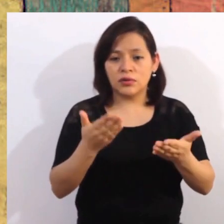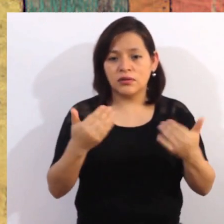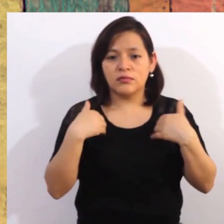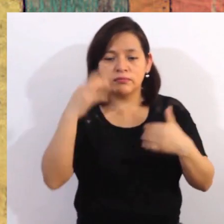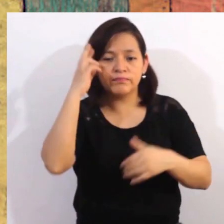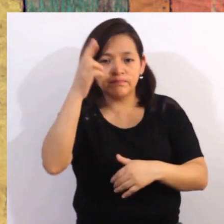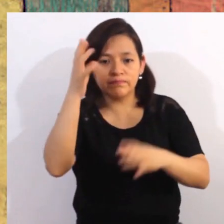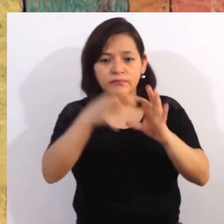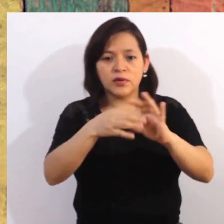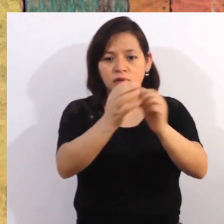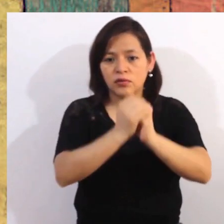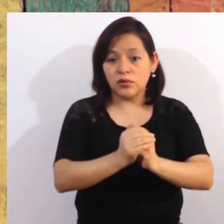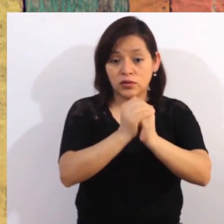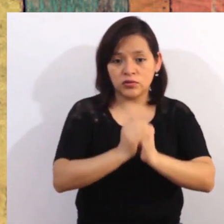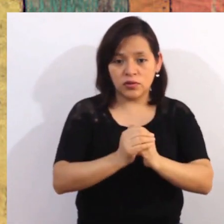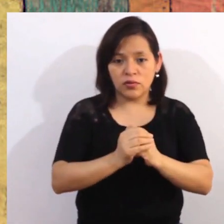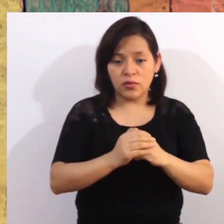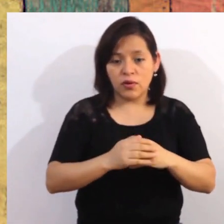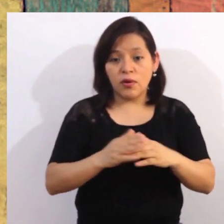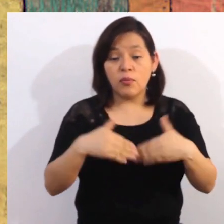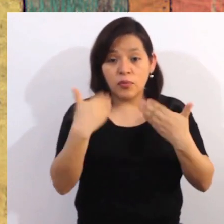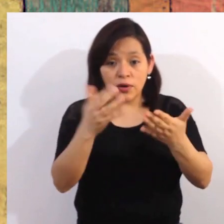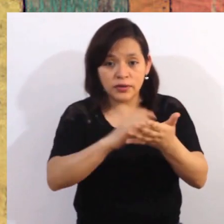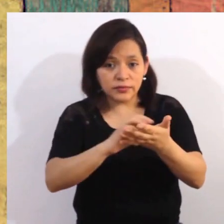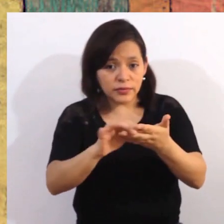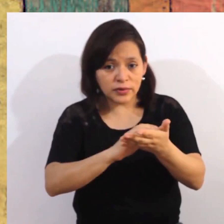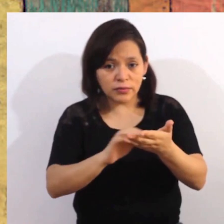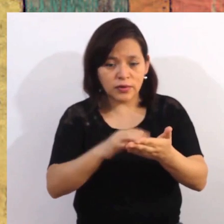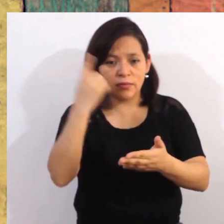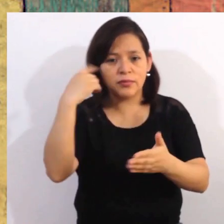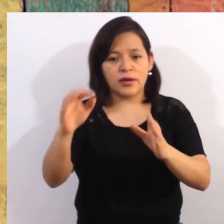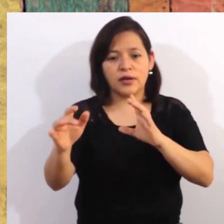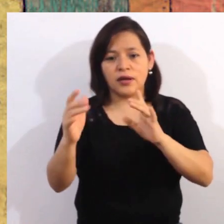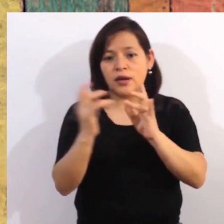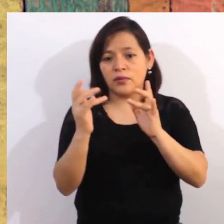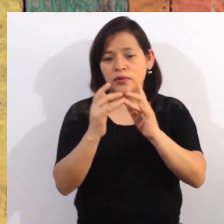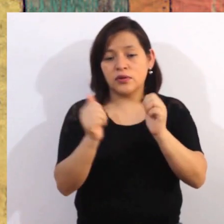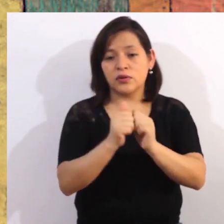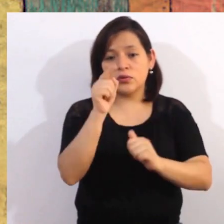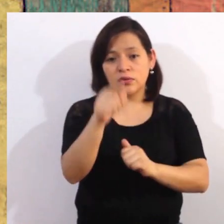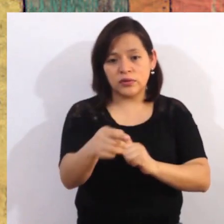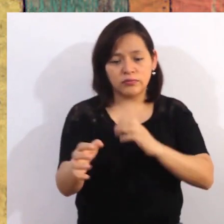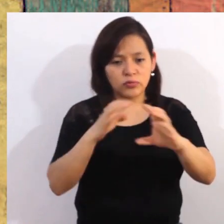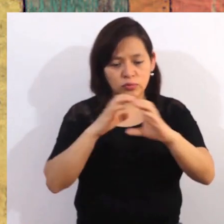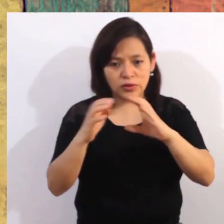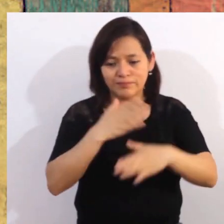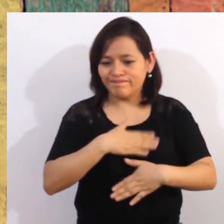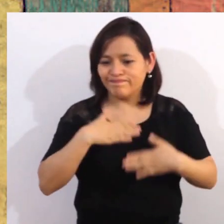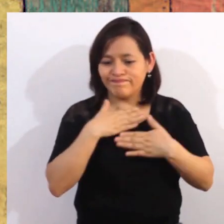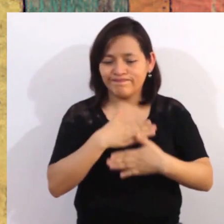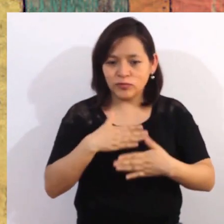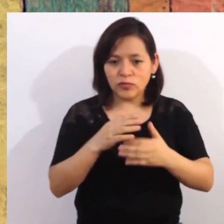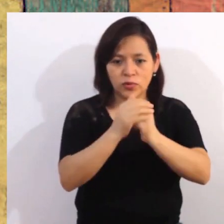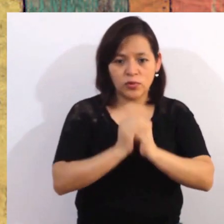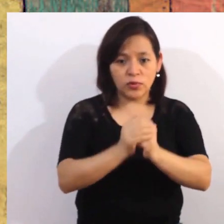tienes un motivo de oración, déjanos saber, por favor, y nos pondremos en contacto contigo. Para nosotros será todo un